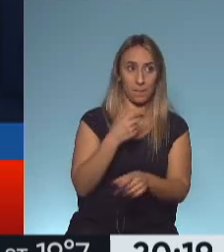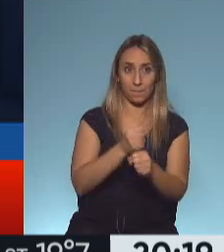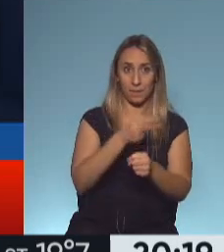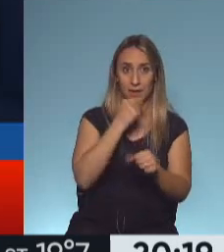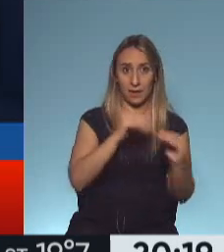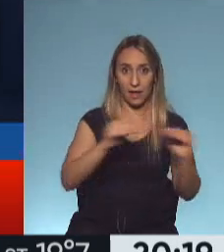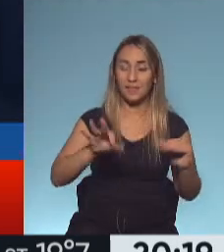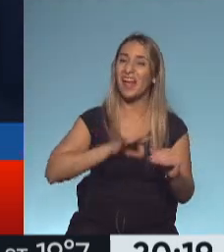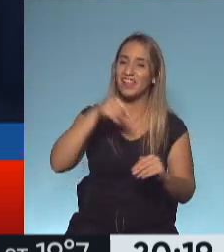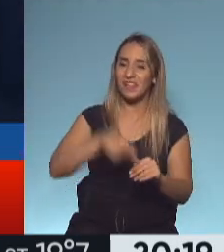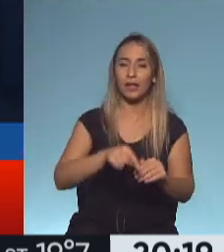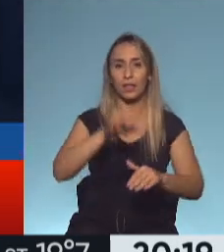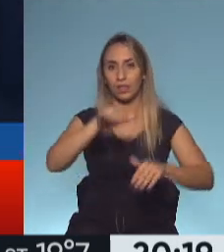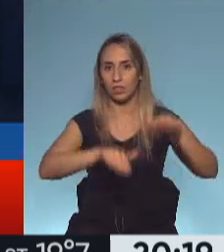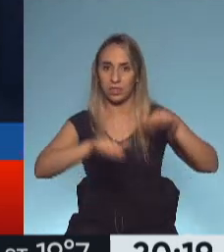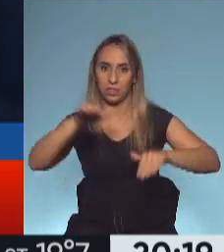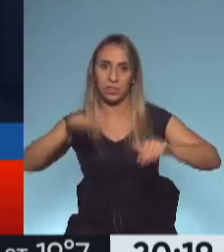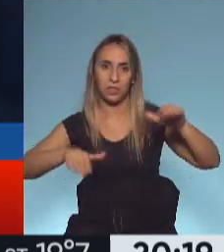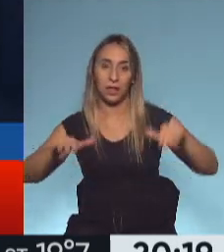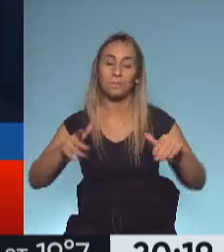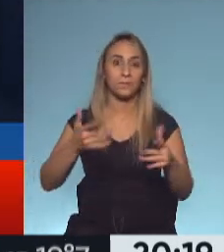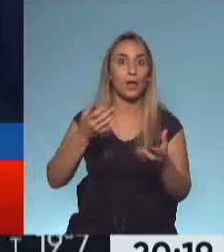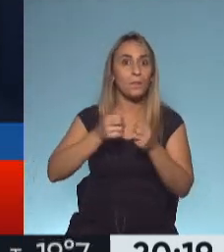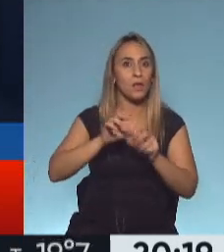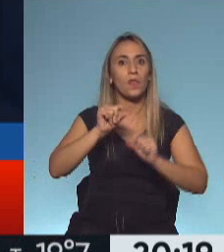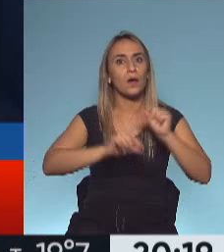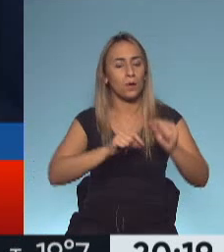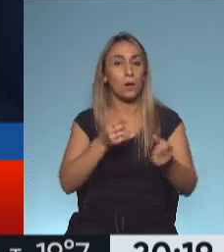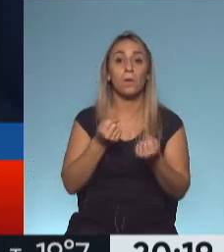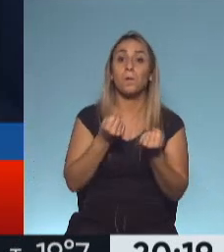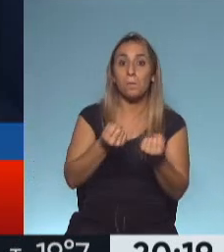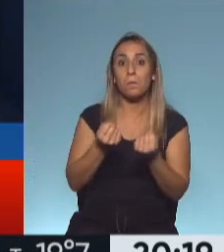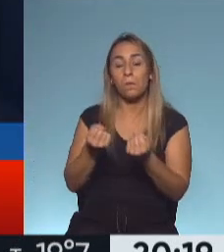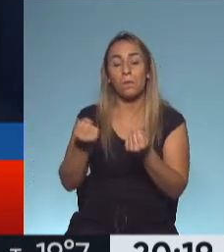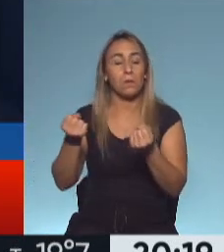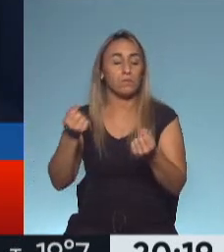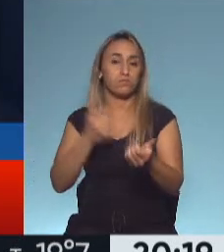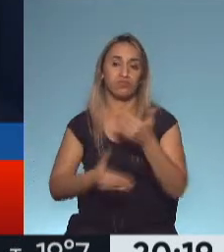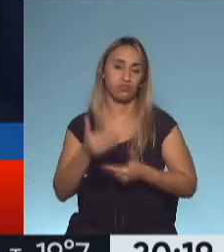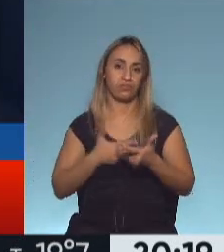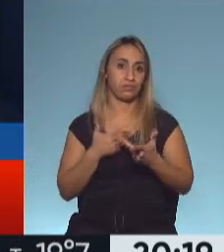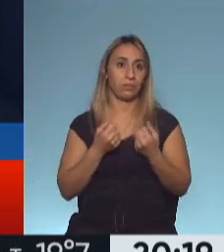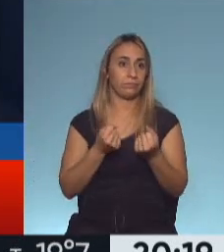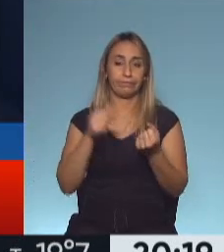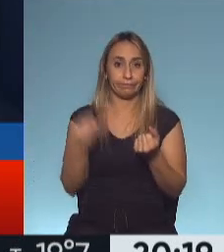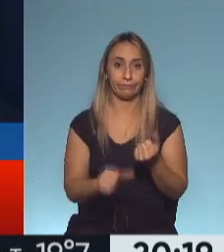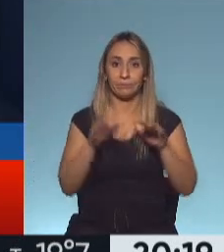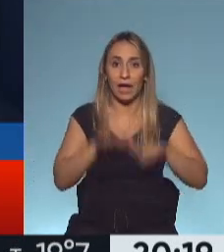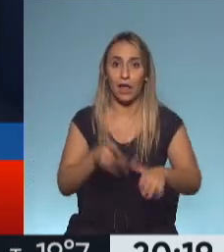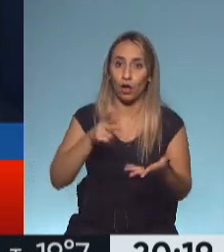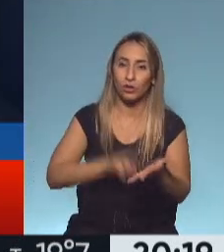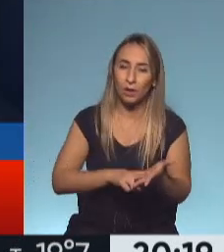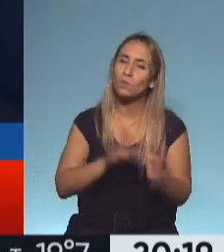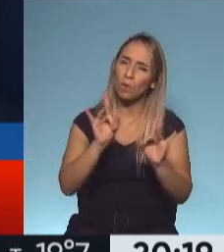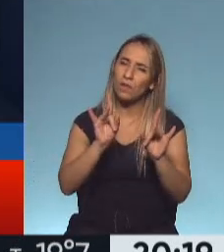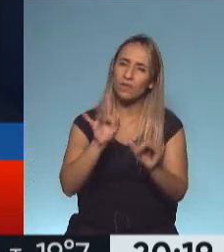han tenido actividad muy parcial, se estaban acomodando y de repente sufrieron un retroceso. Es muy difícil reconvertirse porque se